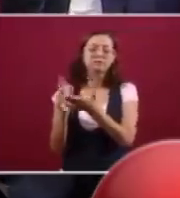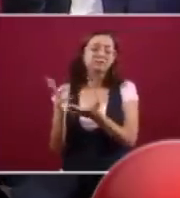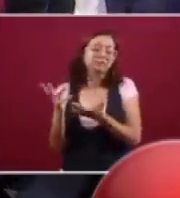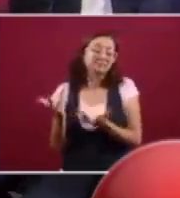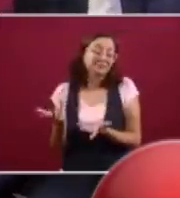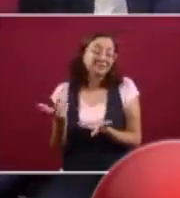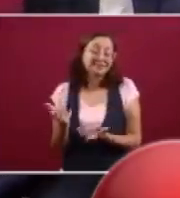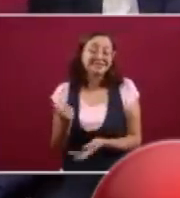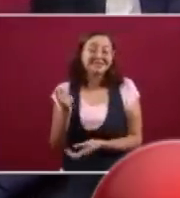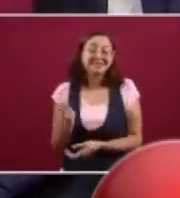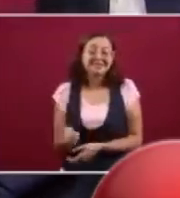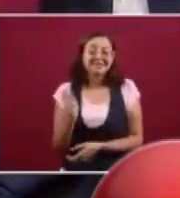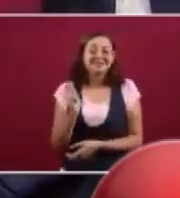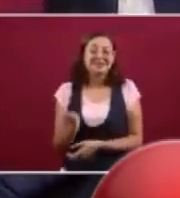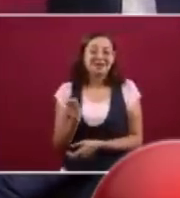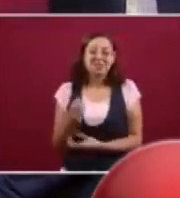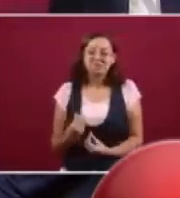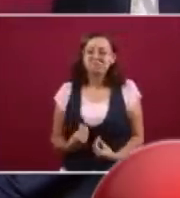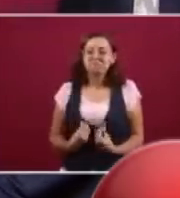seguro de vida,